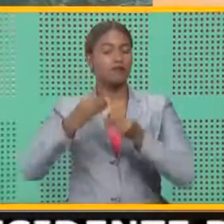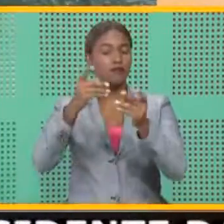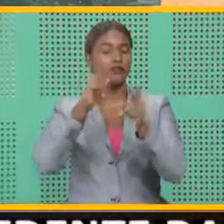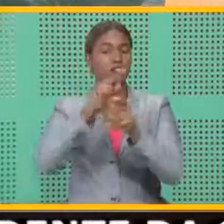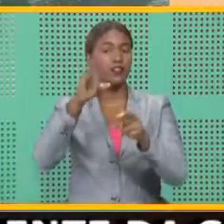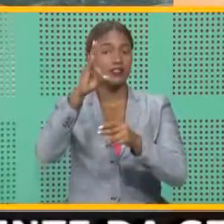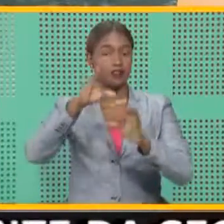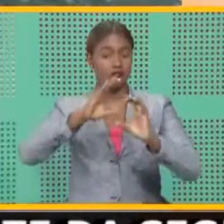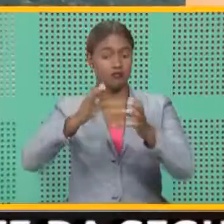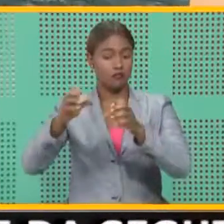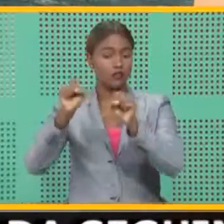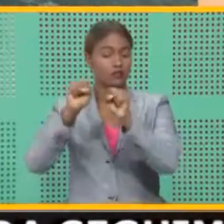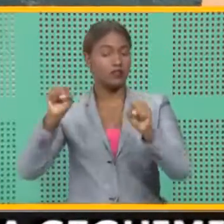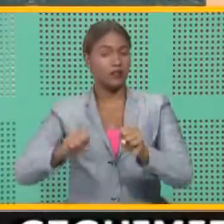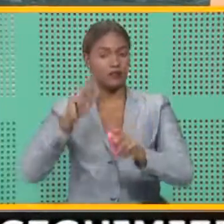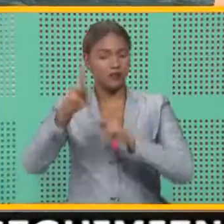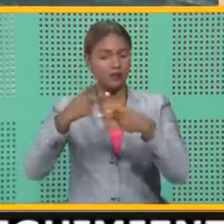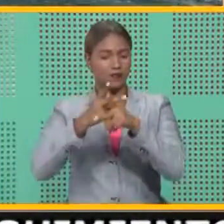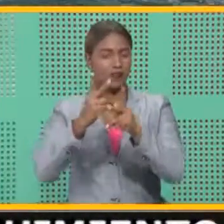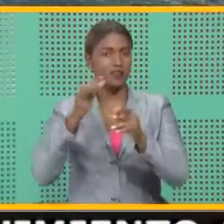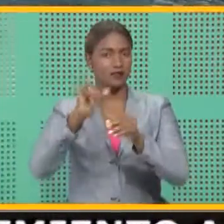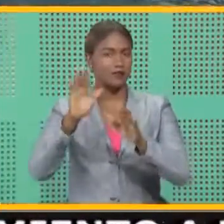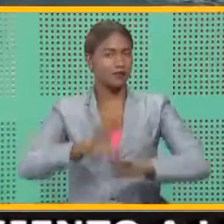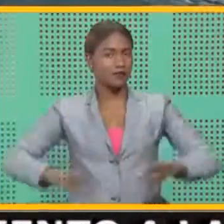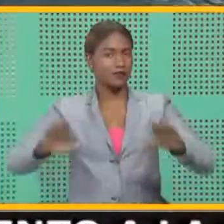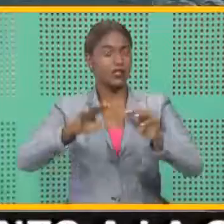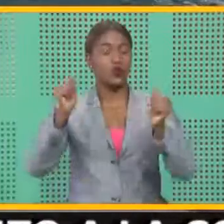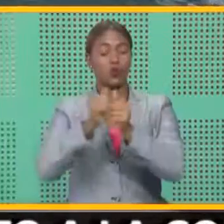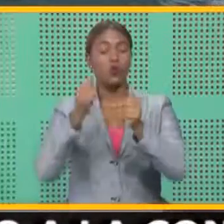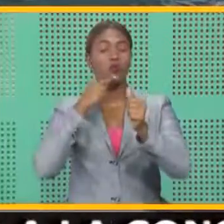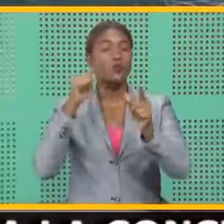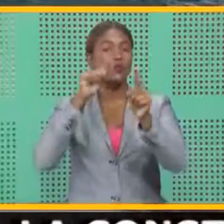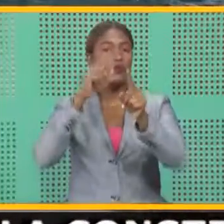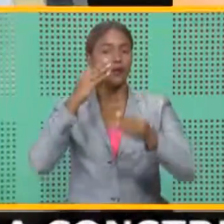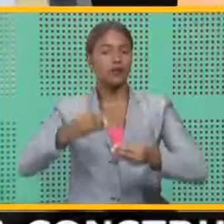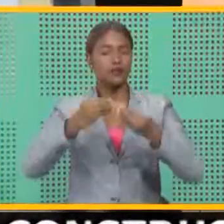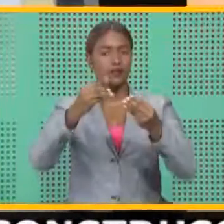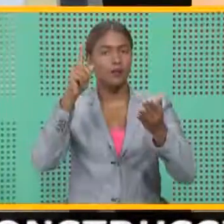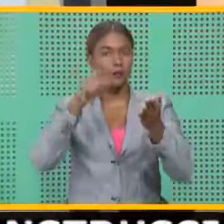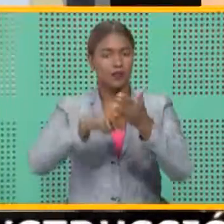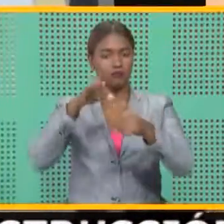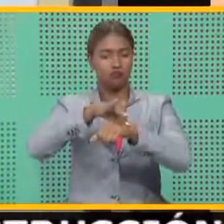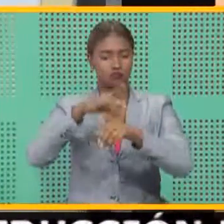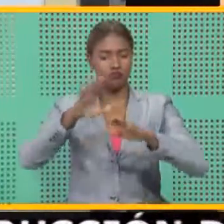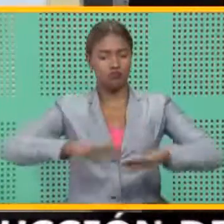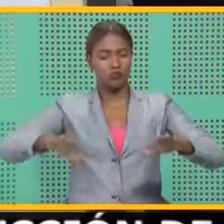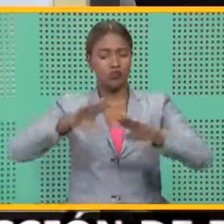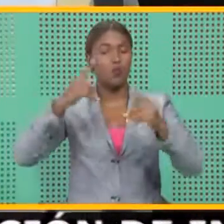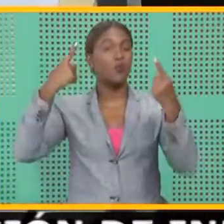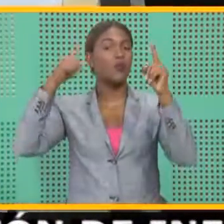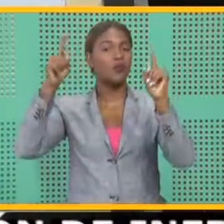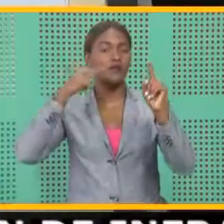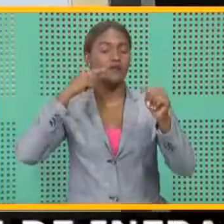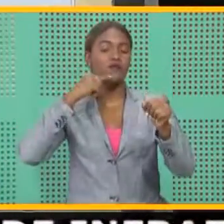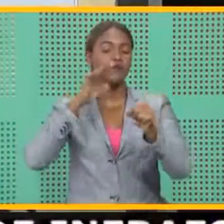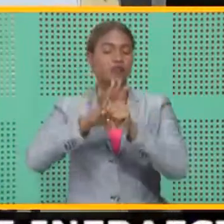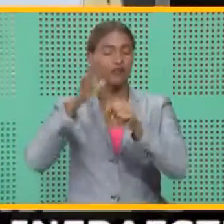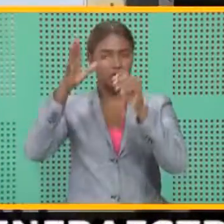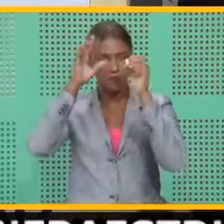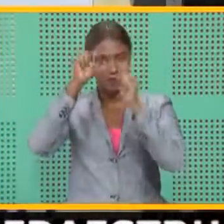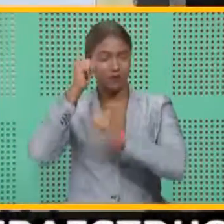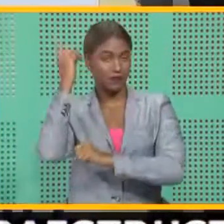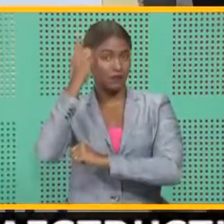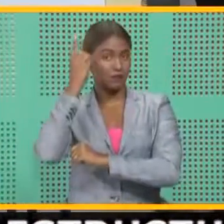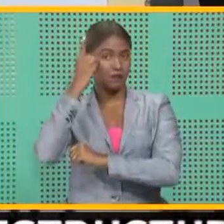7 de estos sistemas a los productores de la zona, con los cuales irrigarán miles de tareas de tierra, cumpliendo promesa del presidente